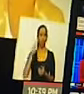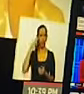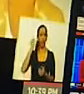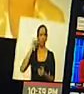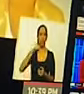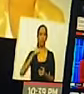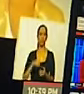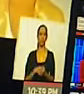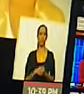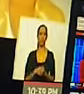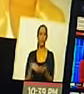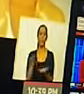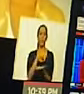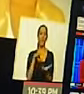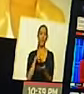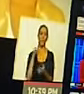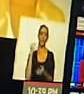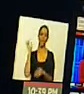es un problema para el Estado venezolano.